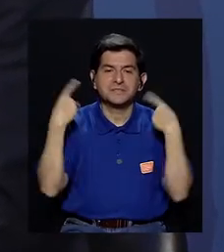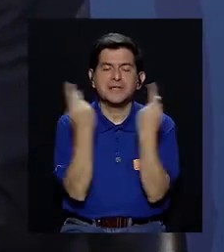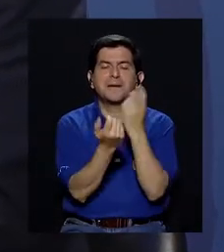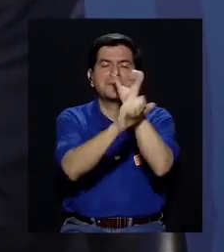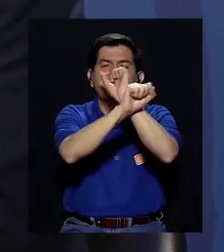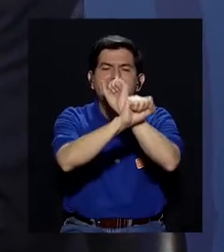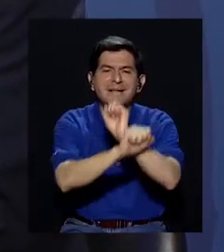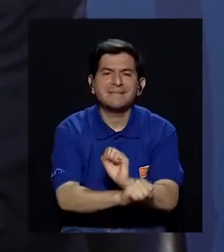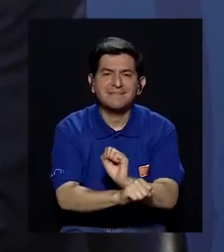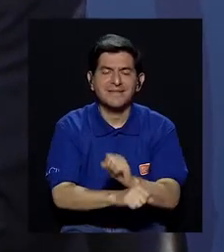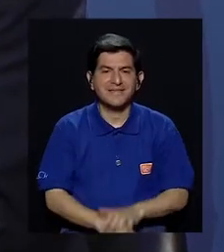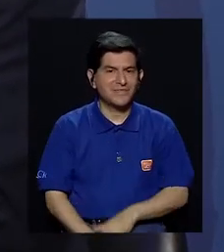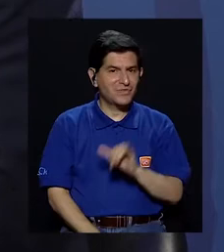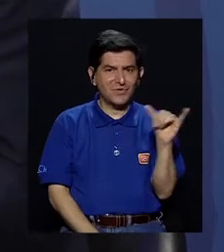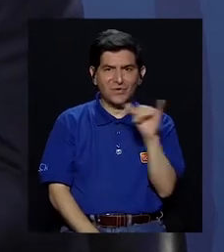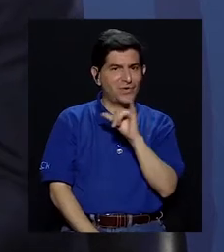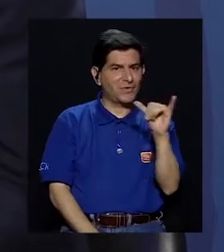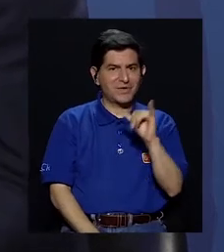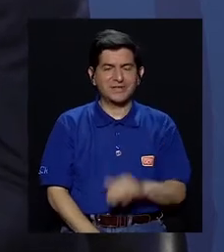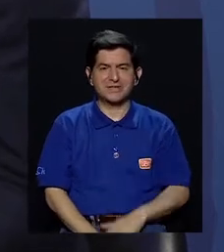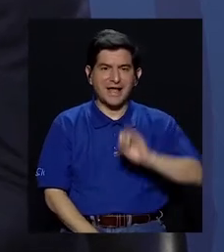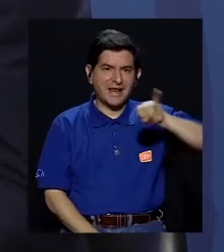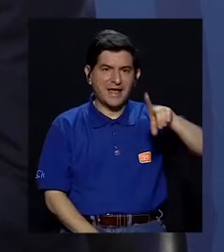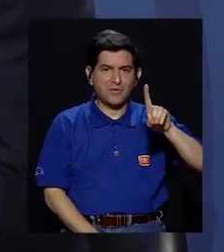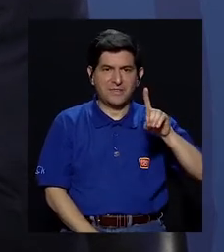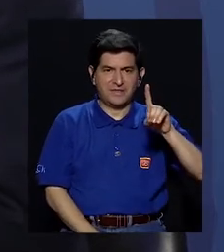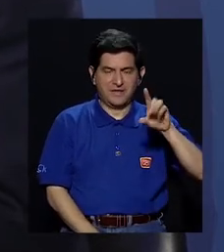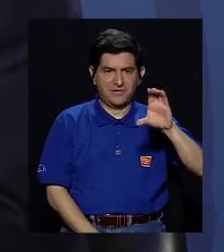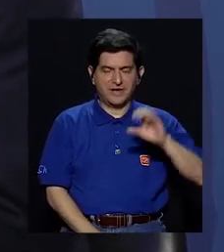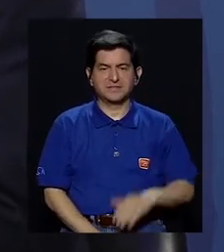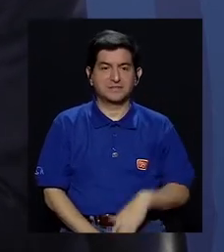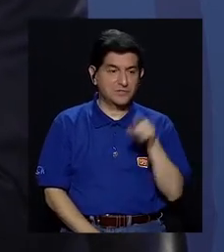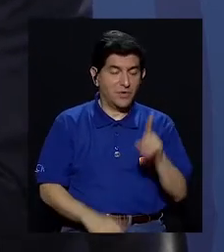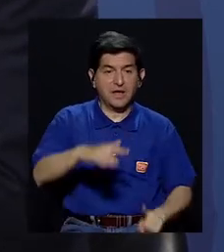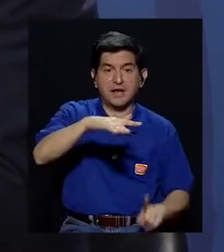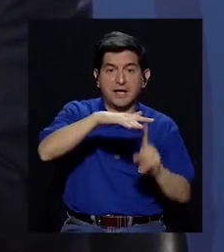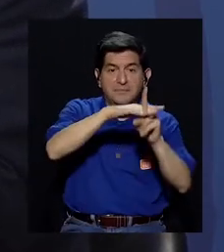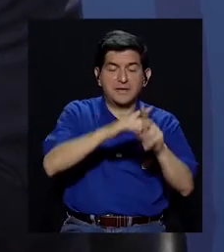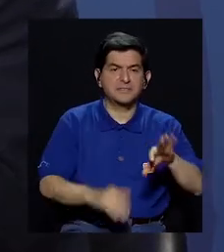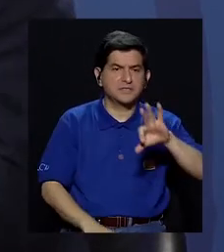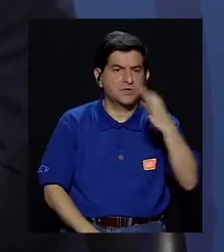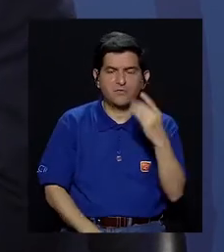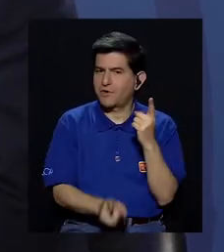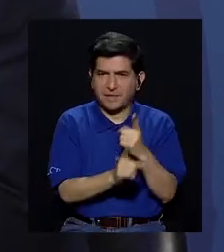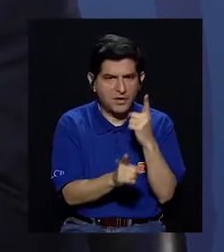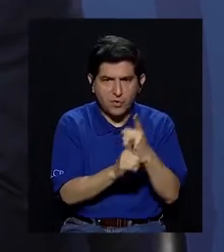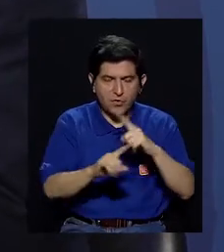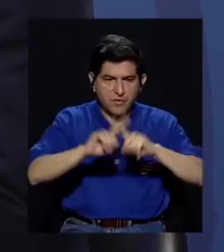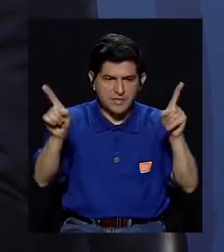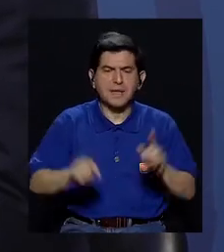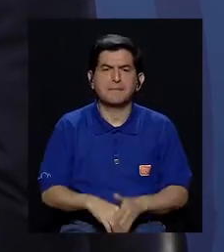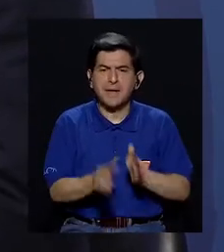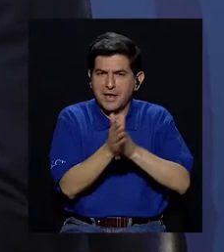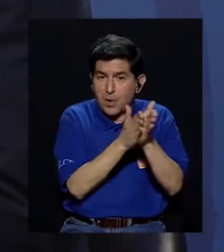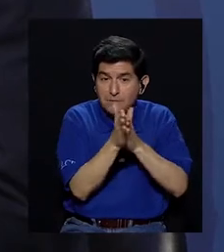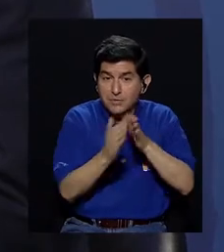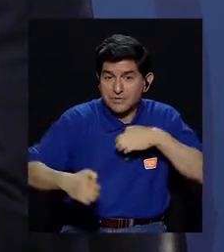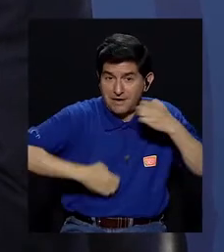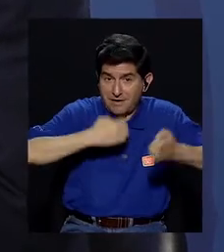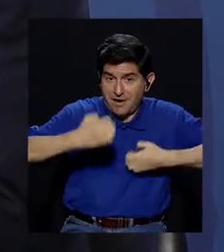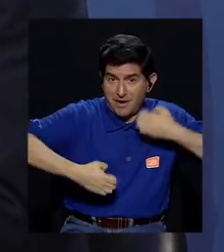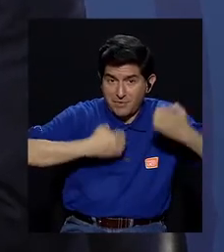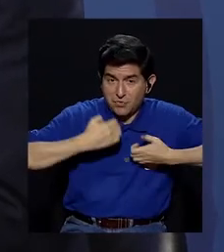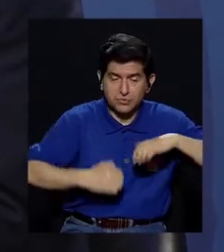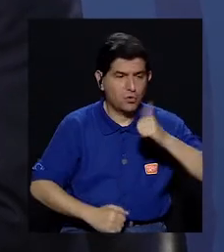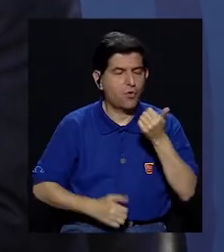los partidos tradicionales no es la misma que la propuesta de san diego juan digo ha sabido de una forma no necesariamente correcta pero ha sabido despertar una emoción